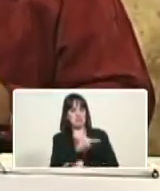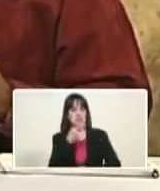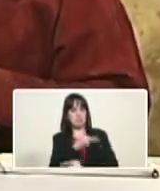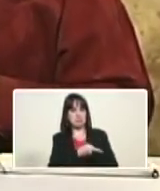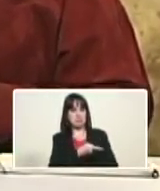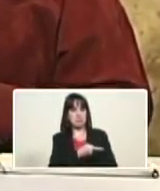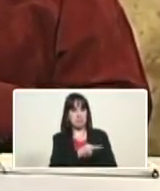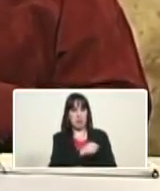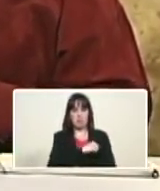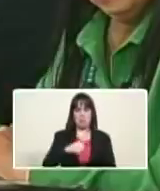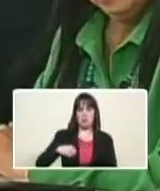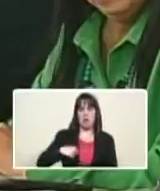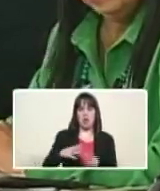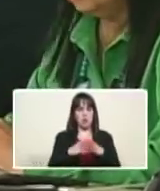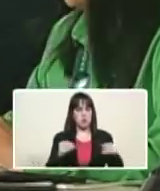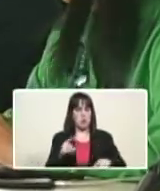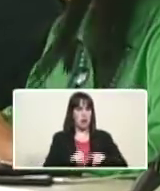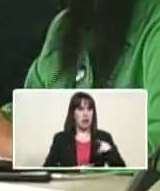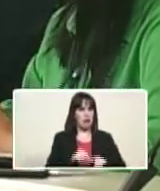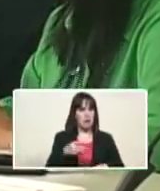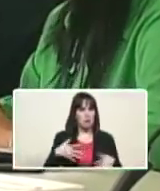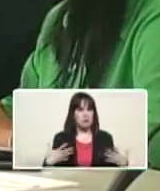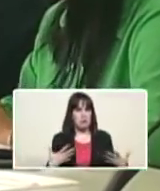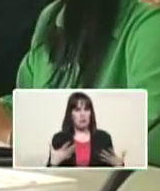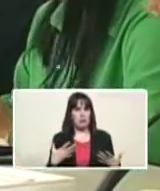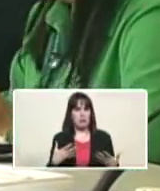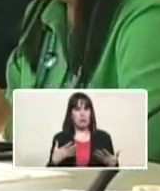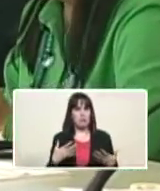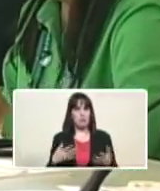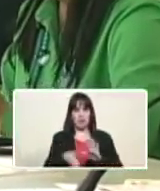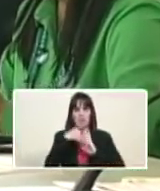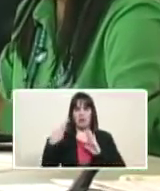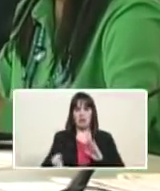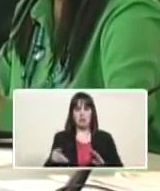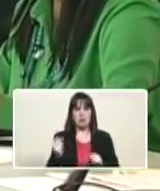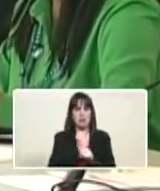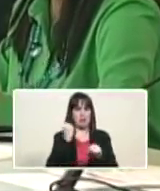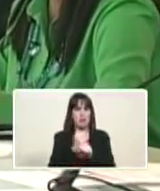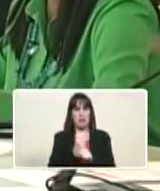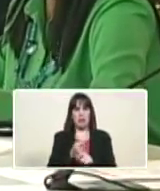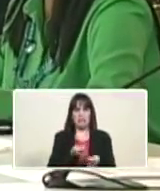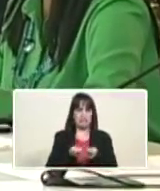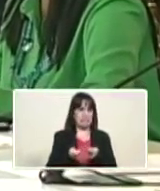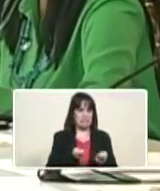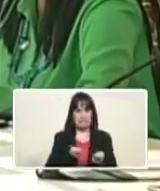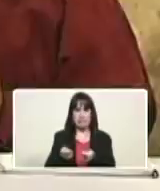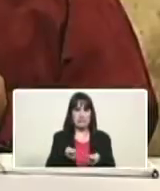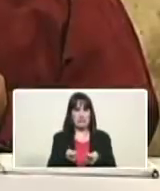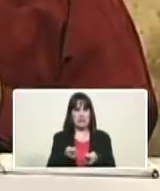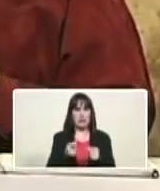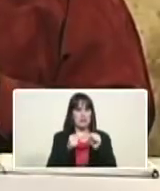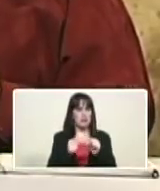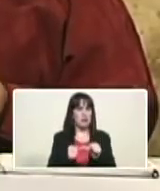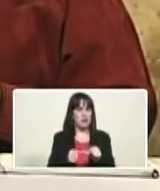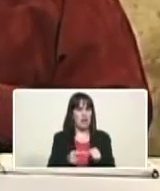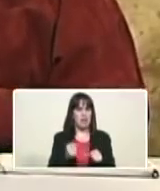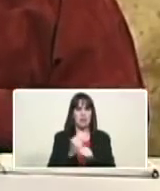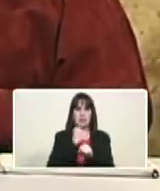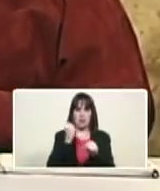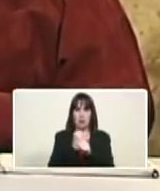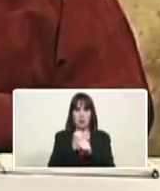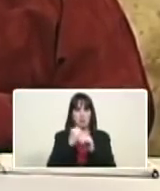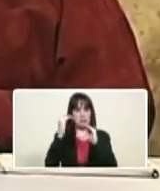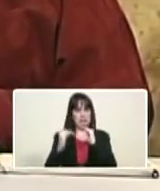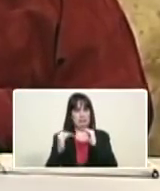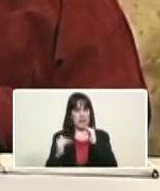de privatizar, de flexibilizar los derechos laborales, de flexibilizar la estabilidad laboral, de quitarnos las